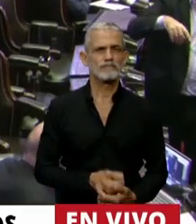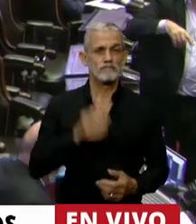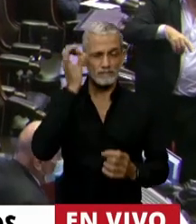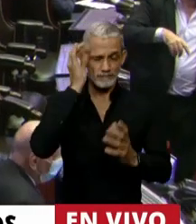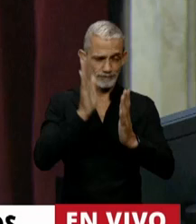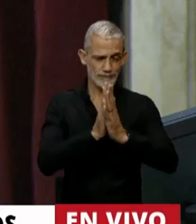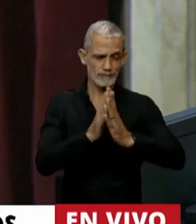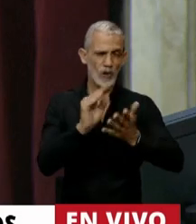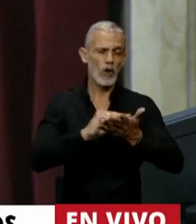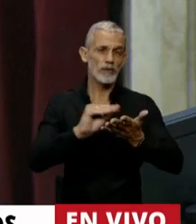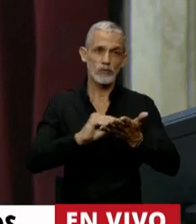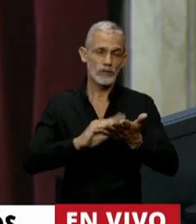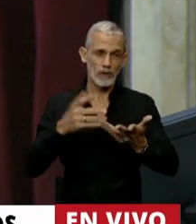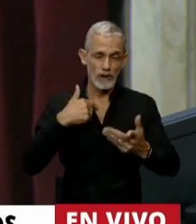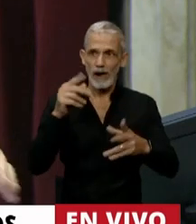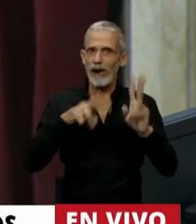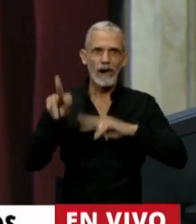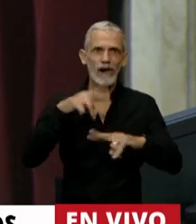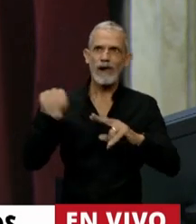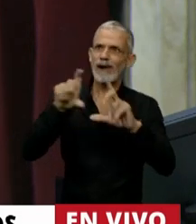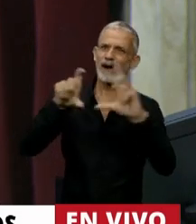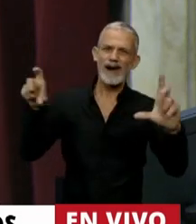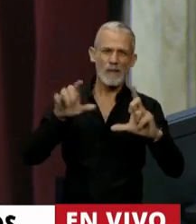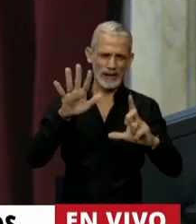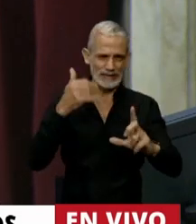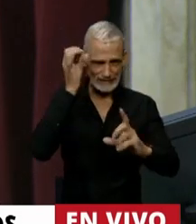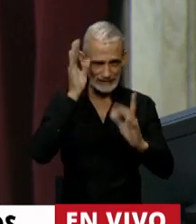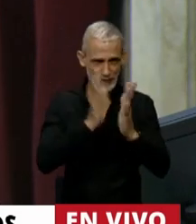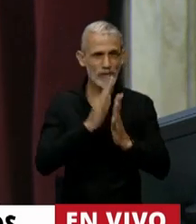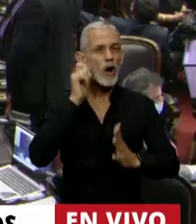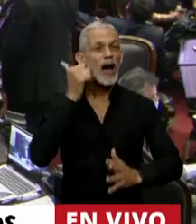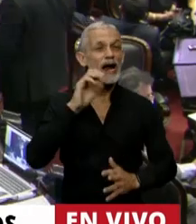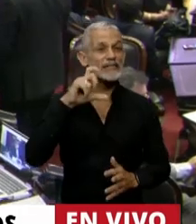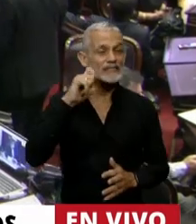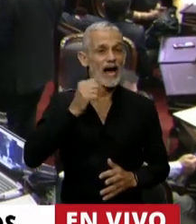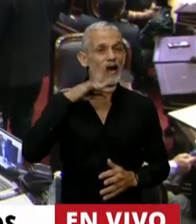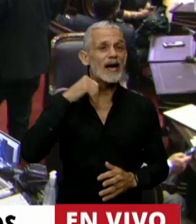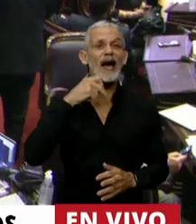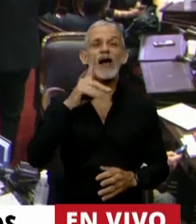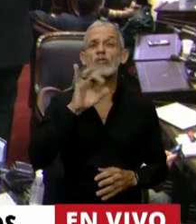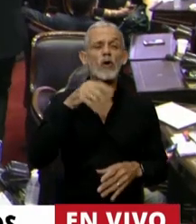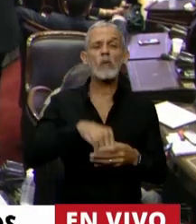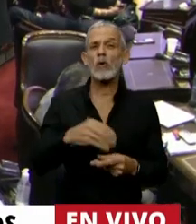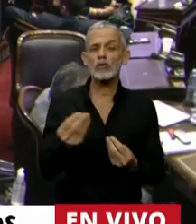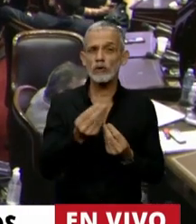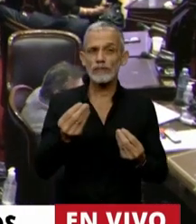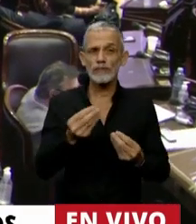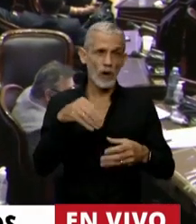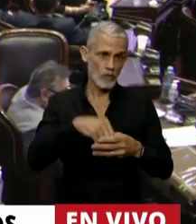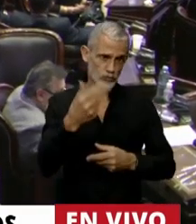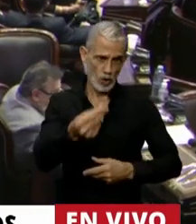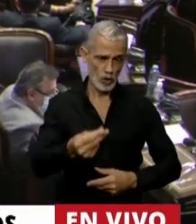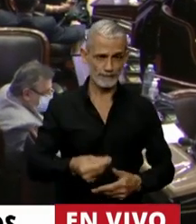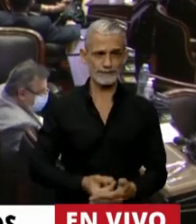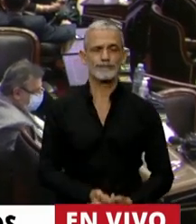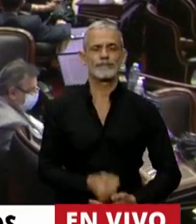Perdón, diputado, no. Lo estaba buscando en pantalla. García Alejandro, para aclarar el sentido de su voto. Negativo,